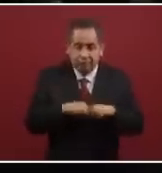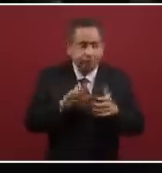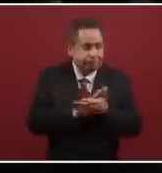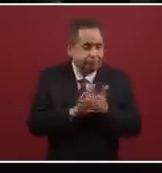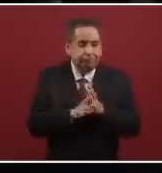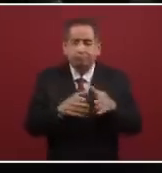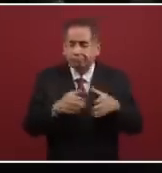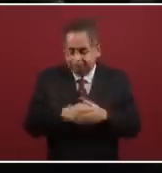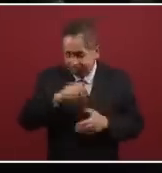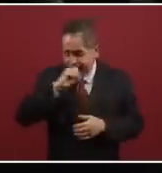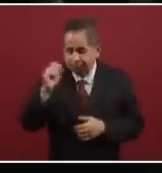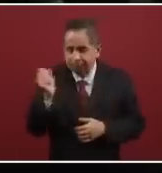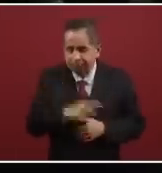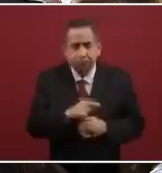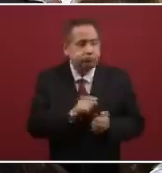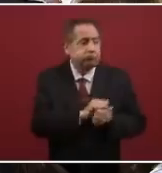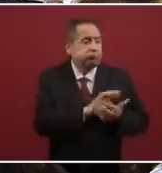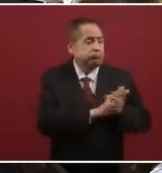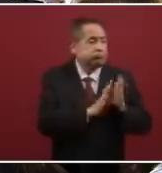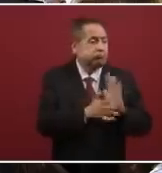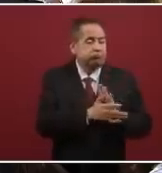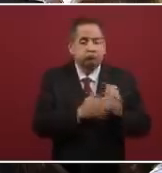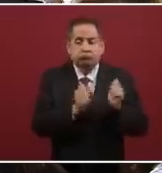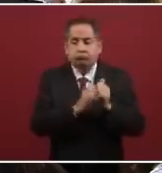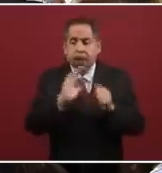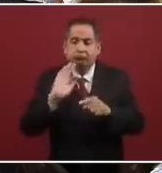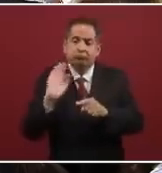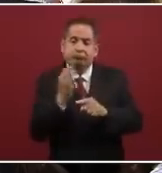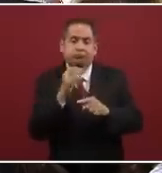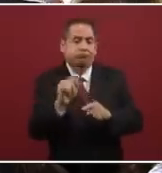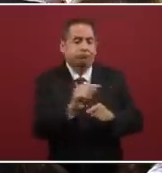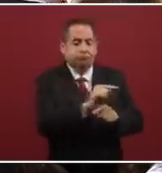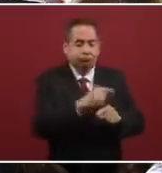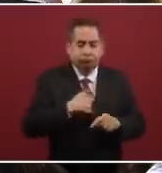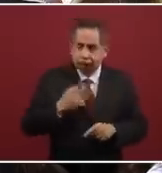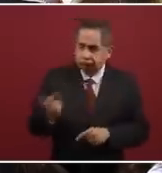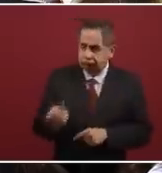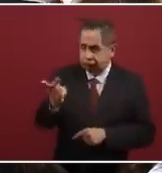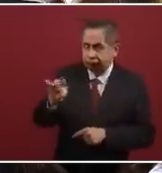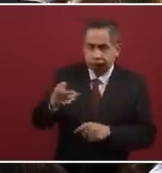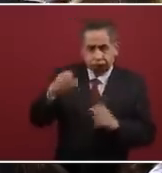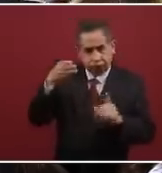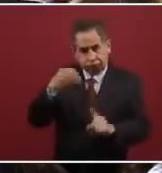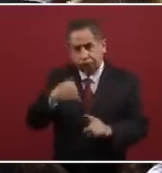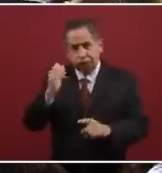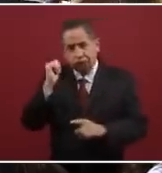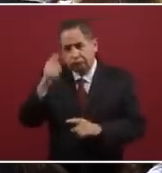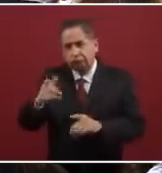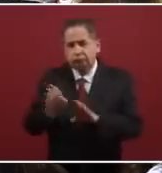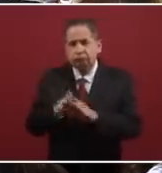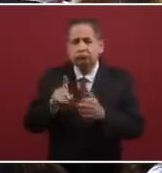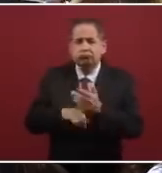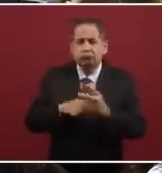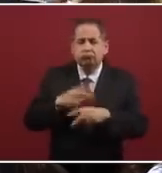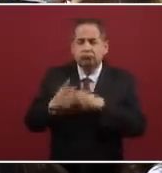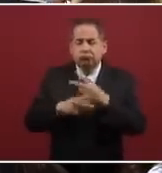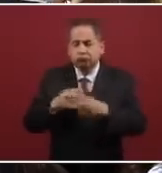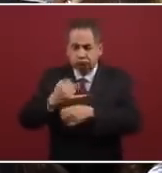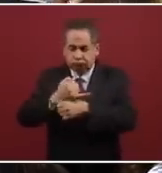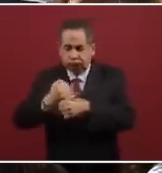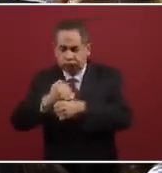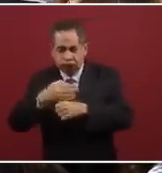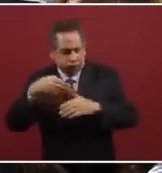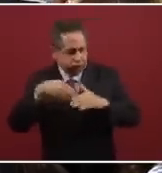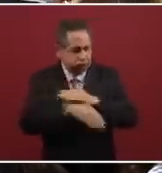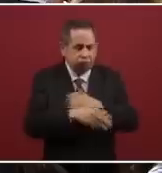haciendo esto en complicidad con las federaciones. Mi pregunta es, ¿hay alguna manera de que se pueda auditar el FODEPAR,